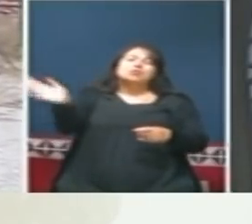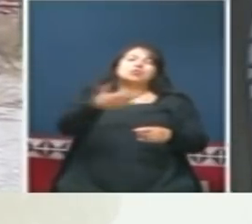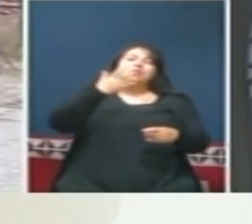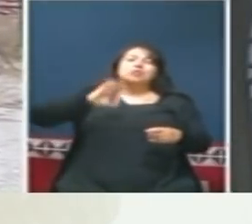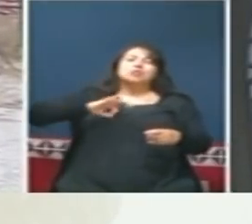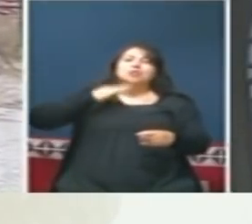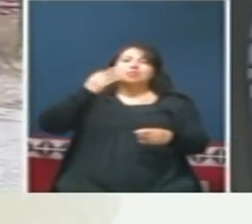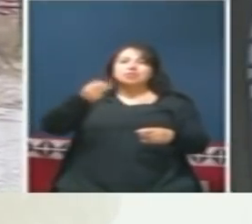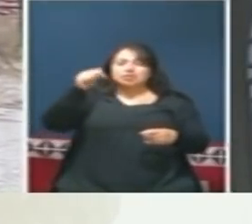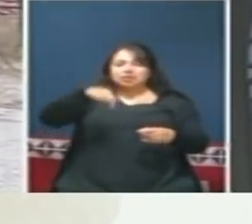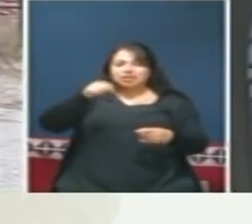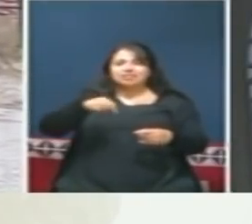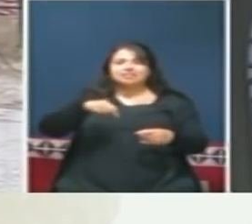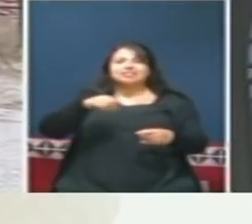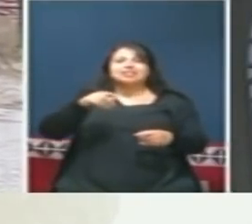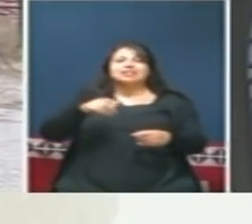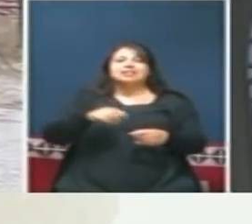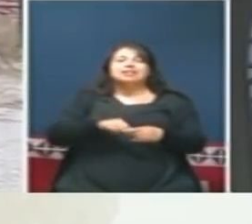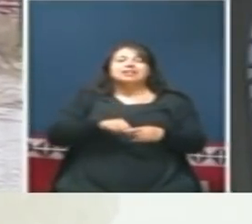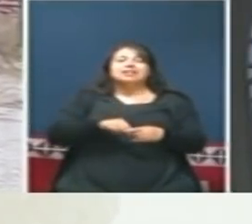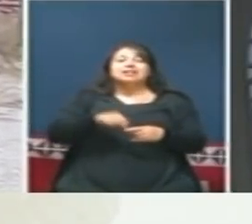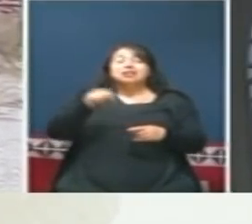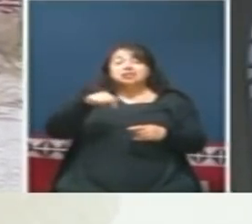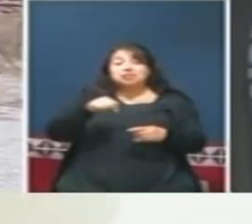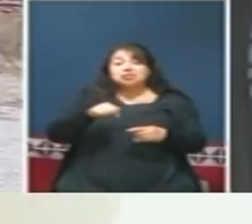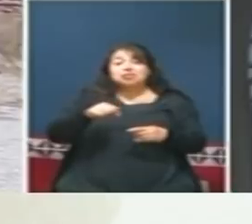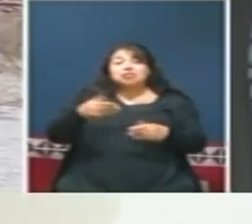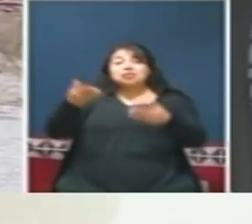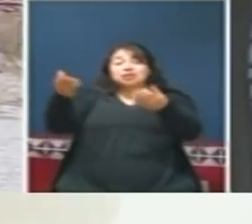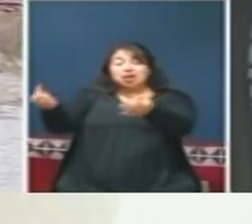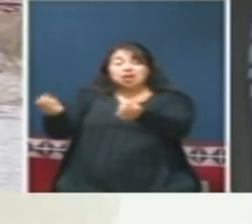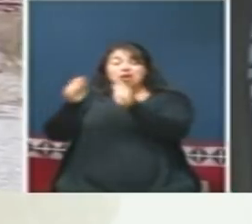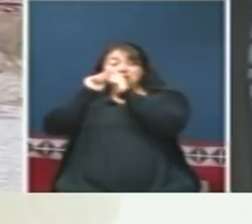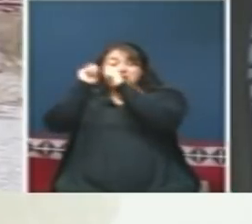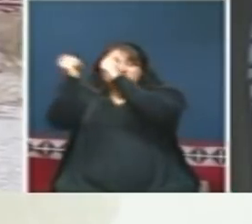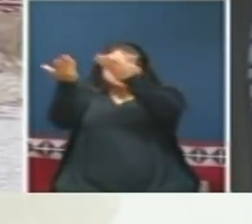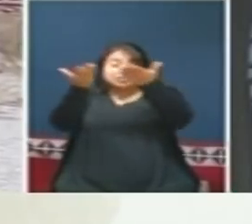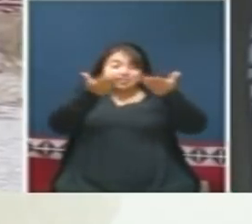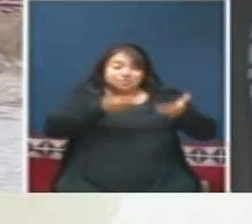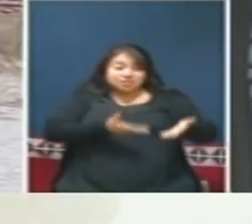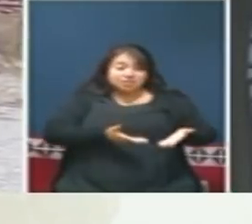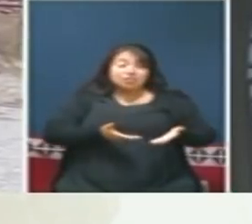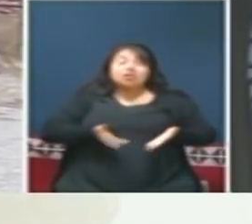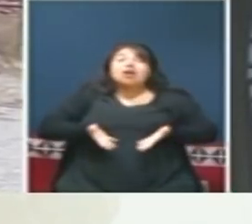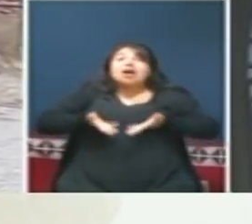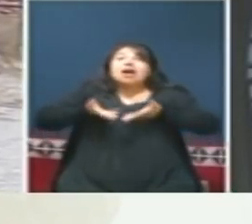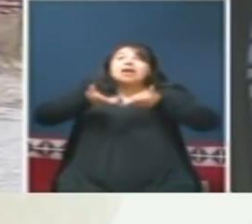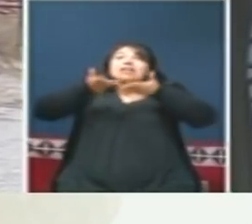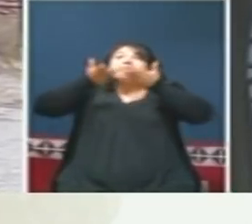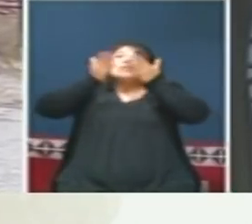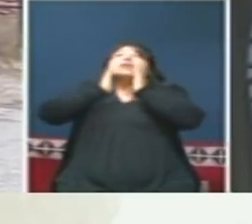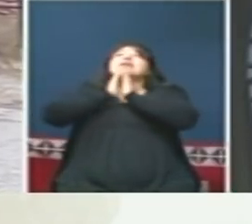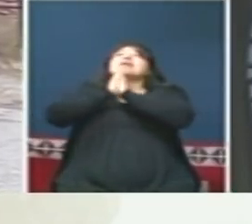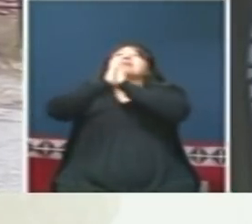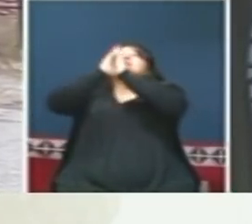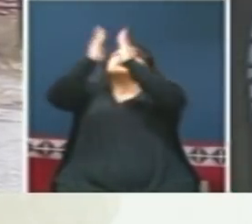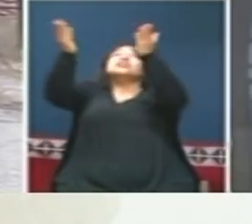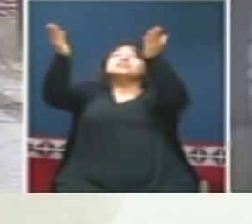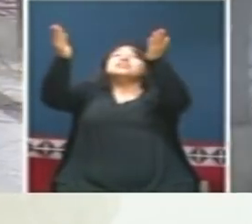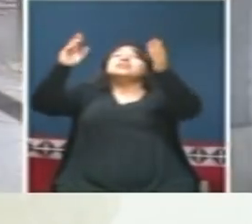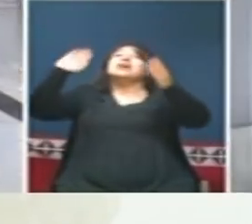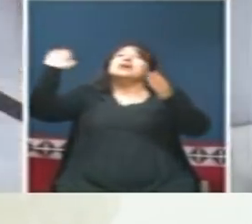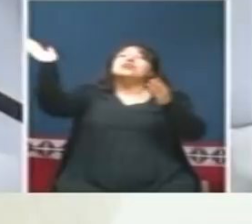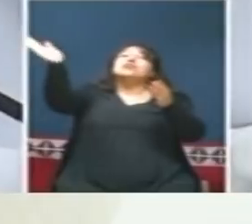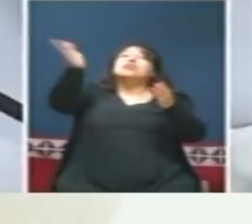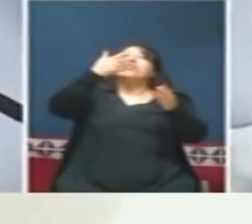este tiempo y hoy particularmente los invito a elevar nuestra acción de gracias a Dios diciendo juntos